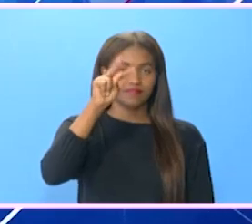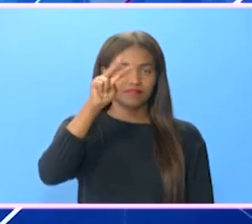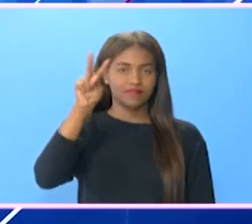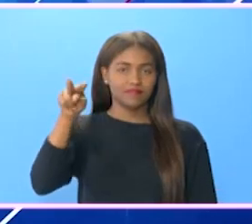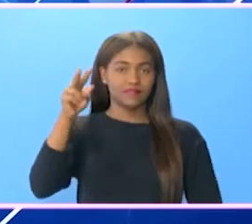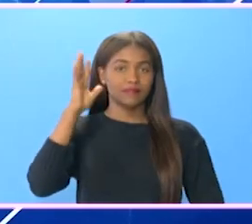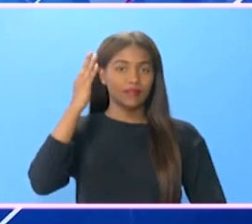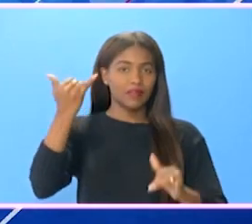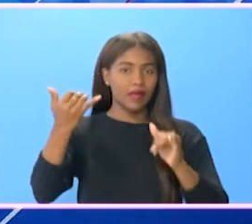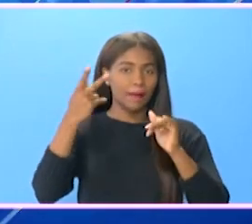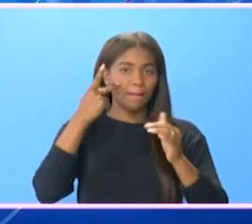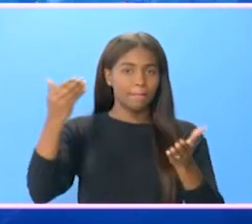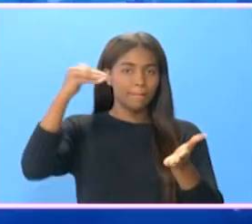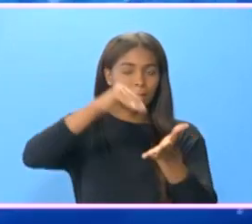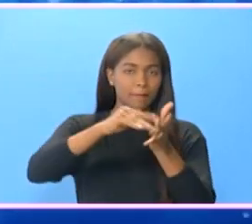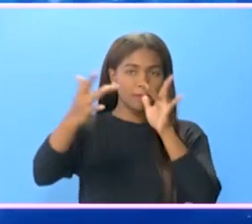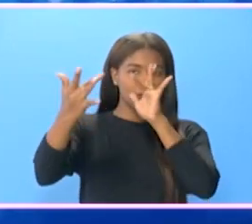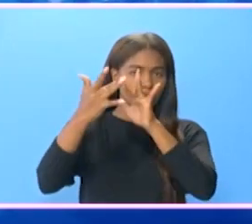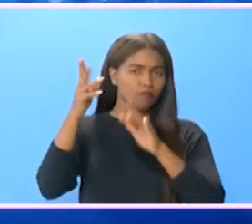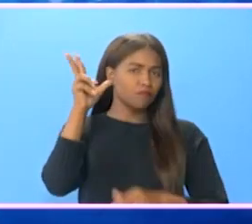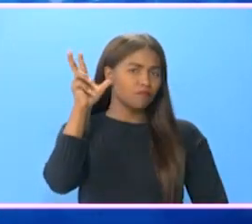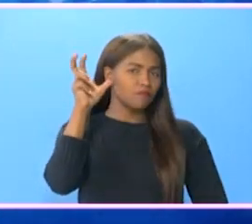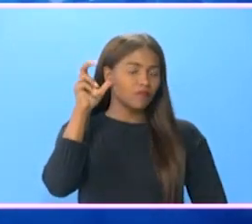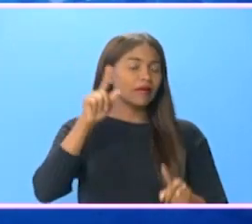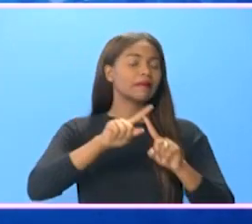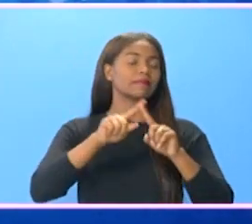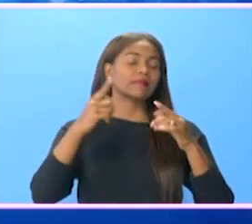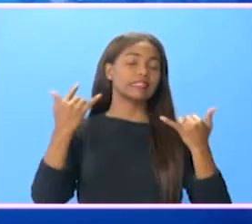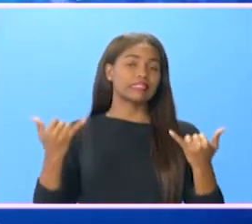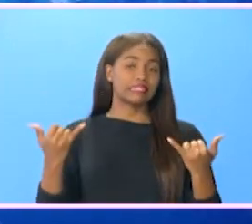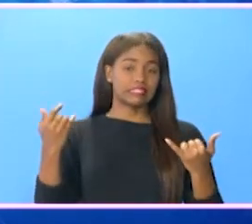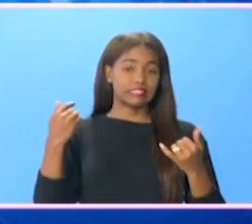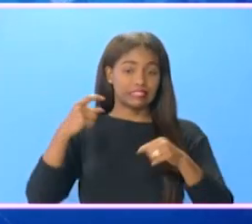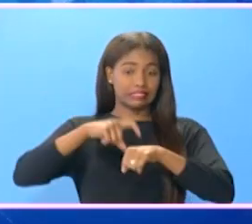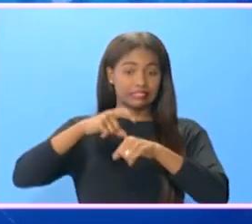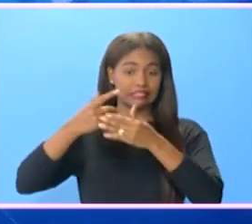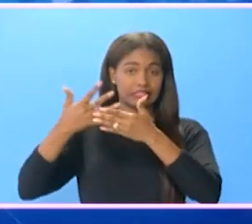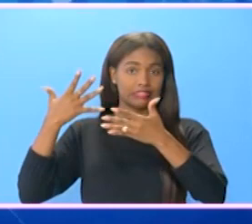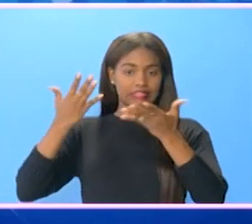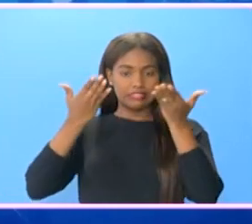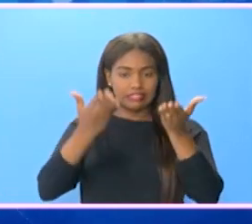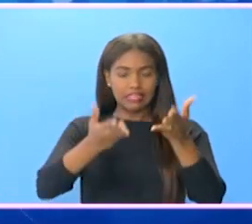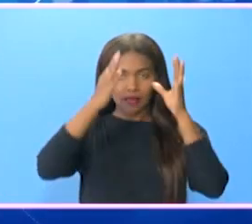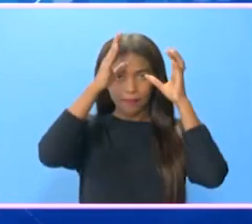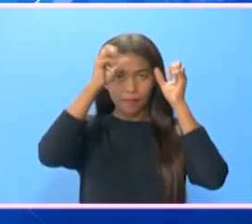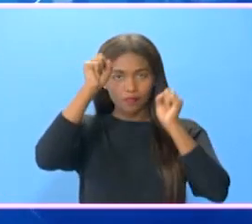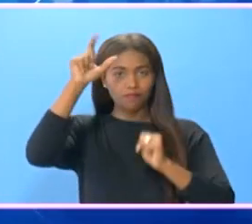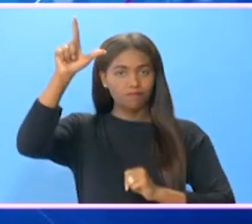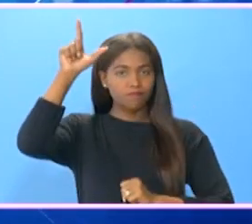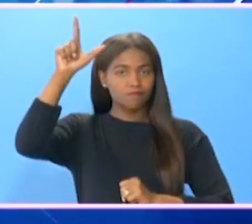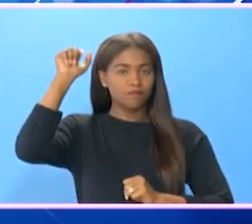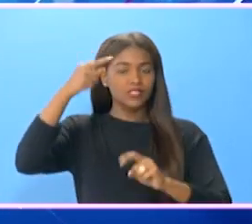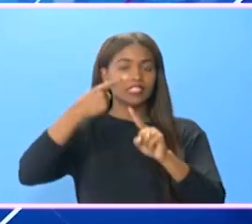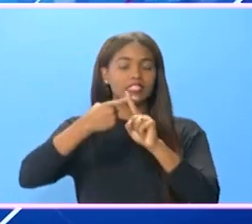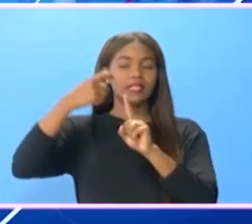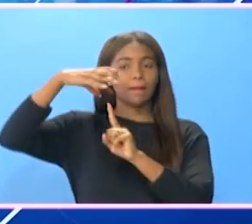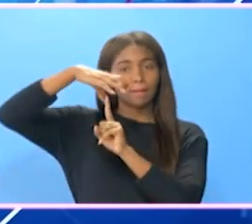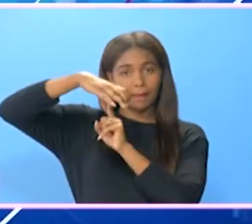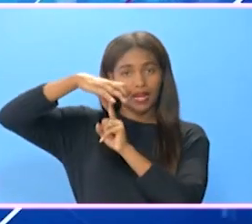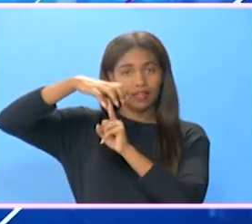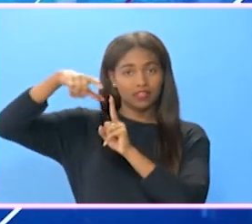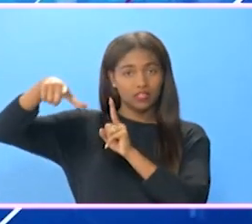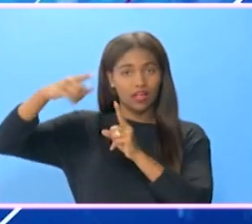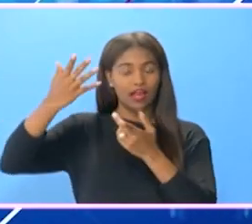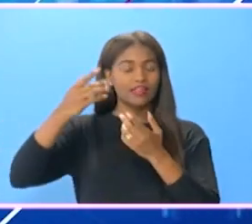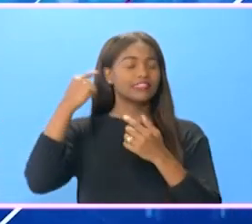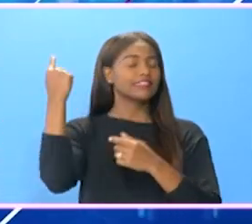2022. A ver si conectamos nuevamente pues con el audio. Sin embargo, pues desde hace unos minutos allí está el presidente Luis Abinader desde el Palacio Nacional, que